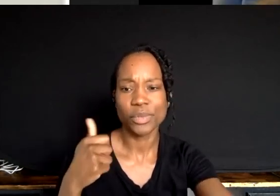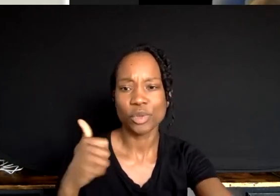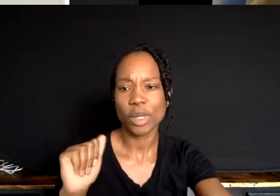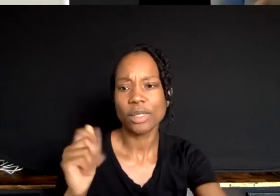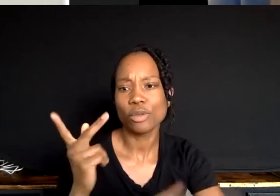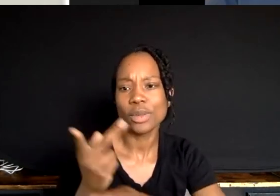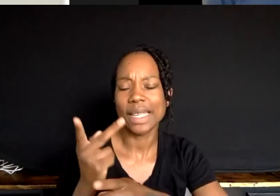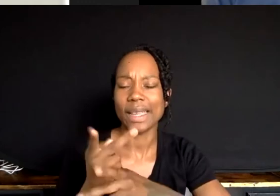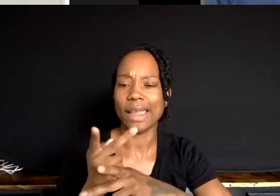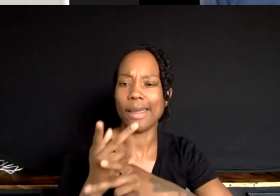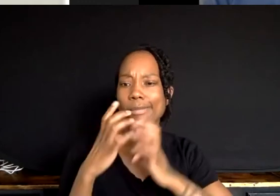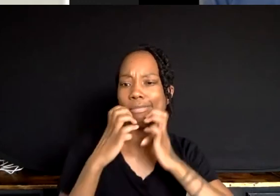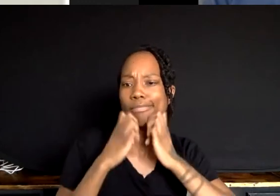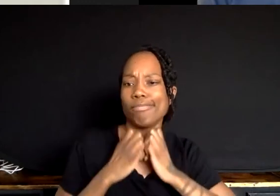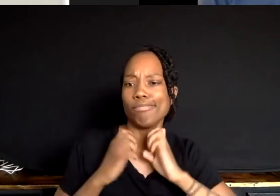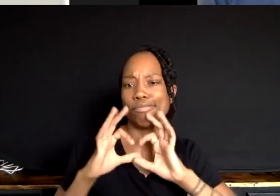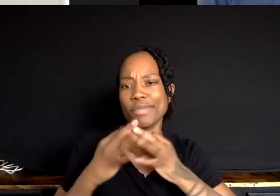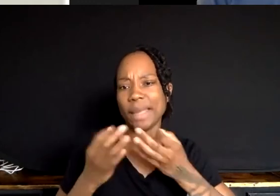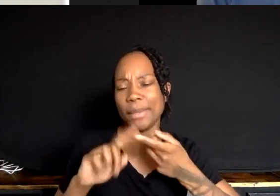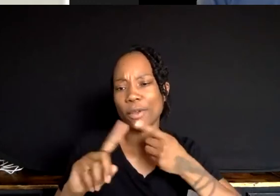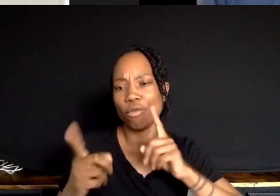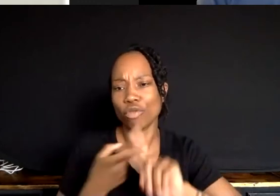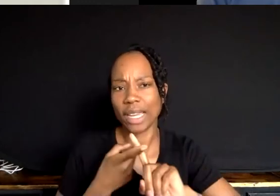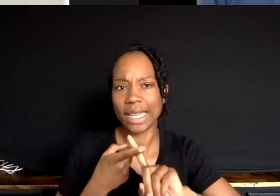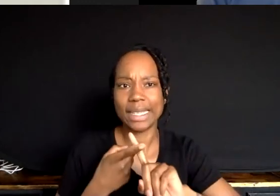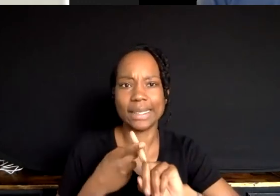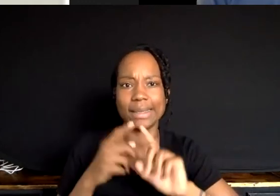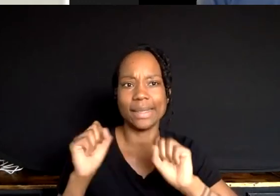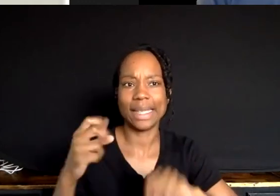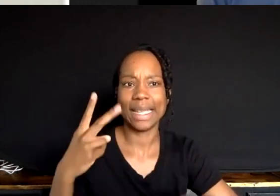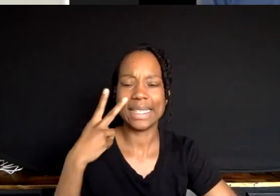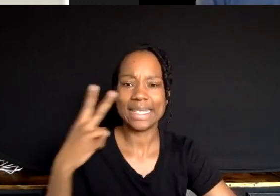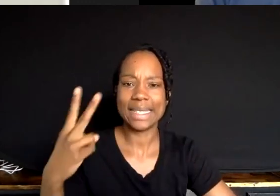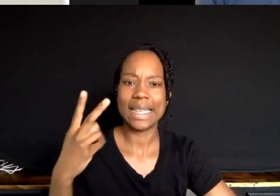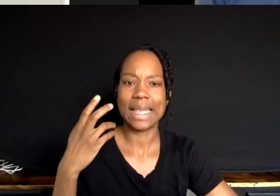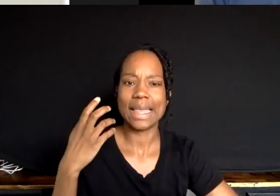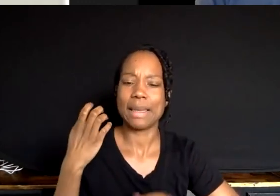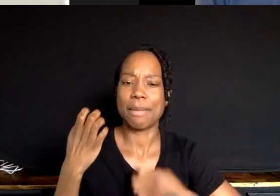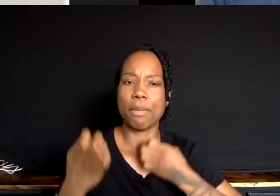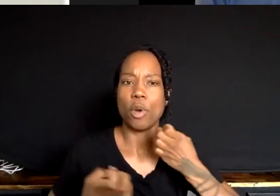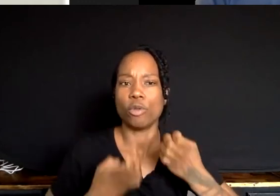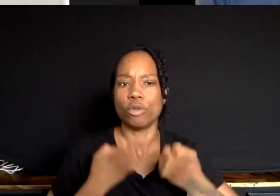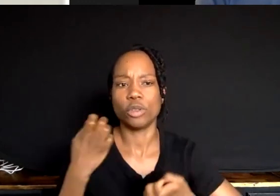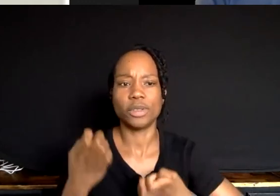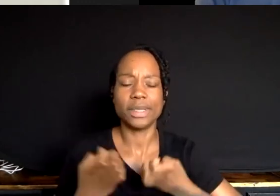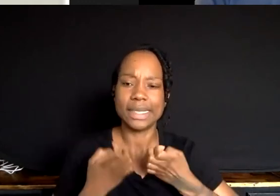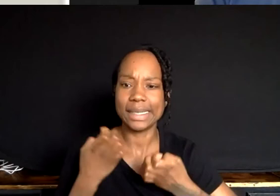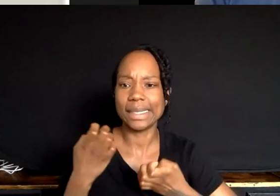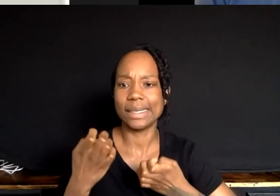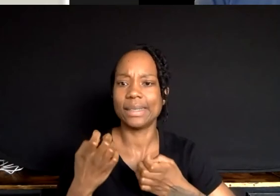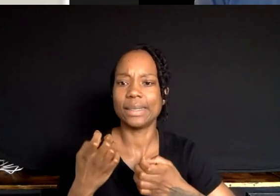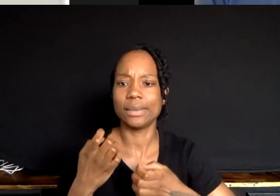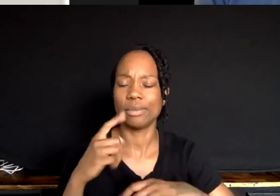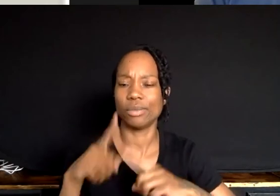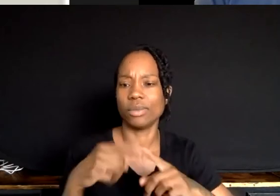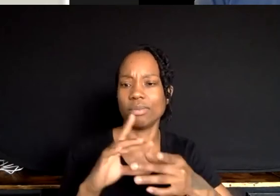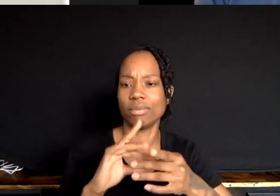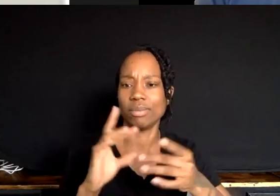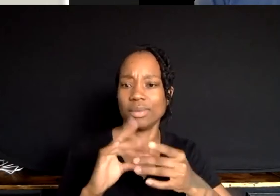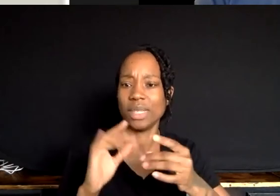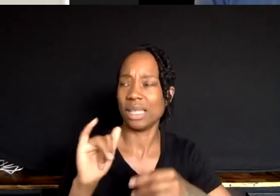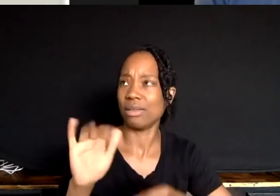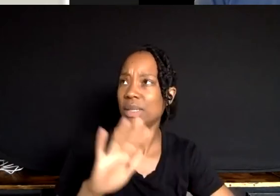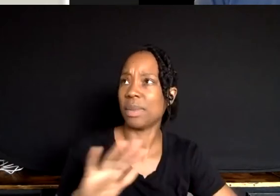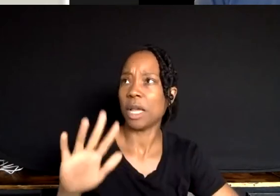de atender las necesidades de los queridos cuando están afuera, Tú puedes